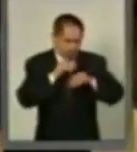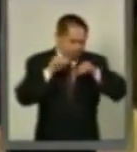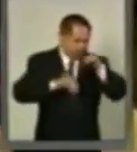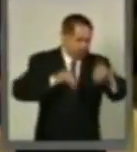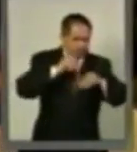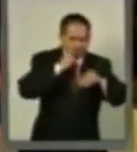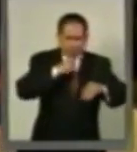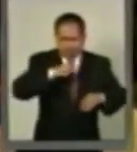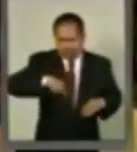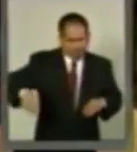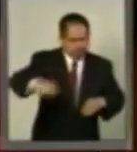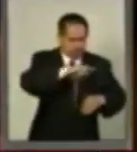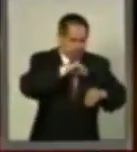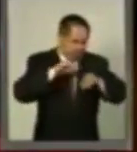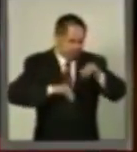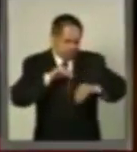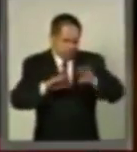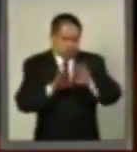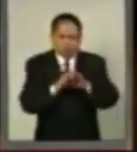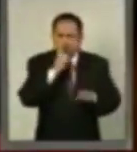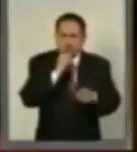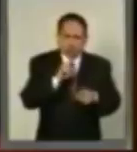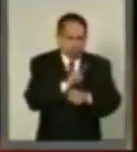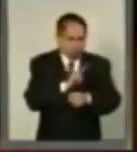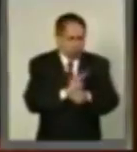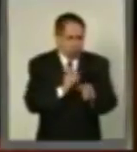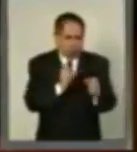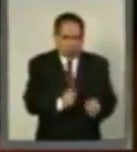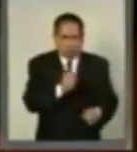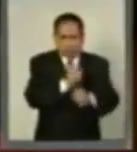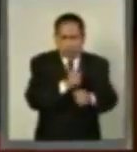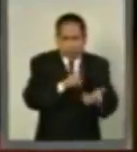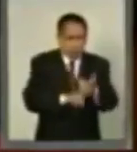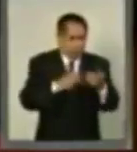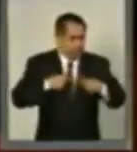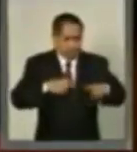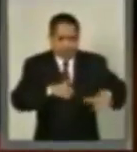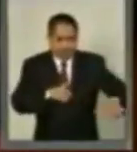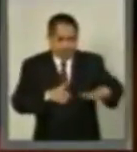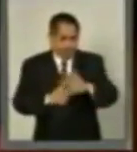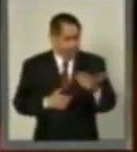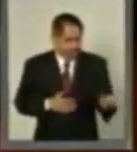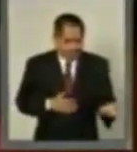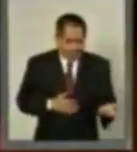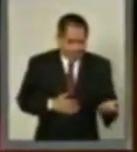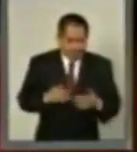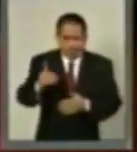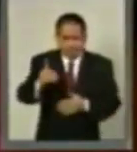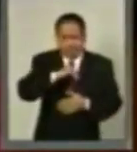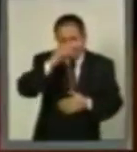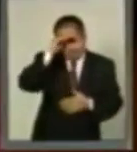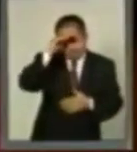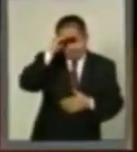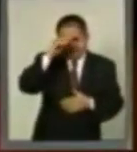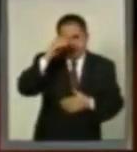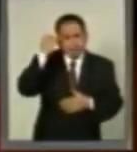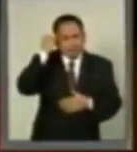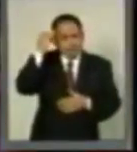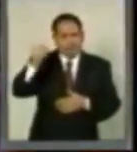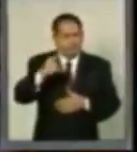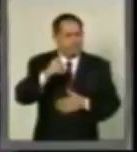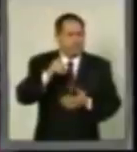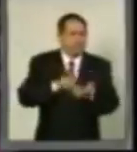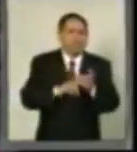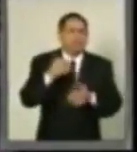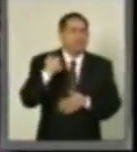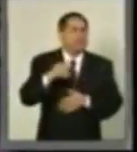los órdenes de gobierno en materia de policía y de seguridad pública. no sigamos pensando en esta lógica